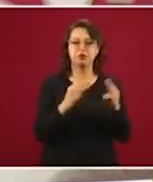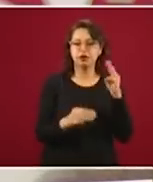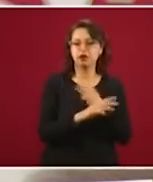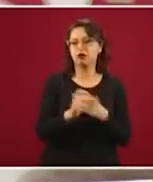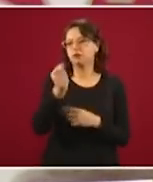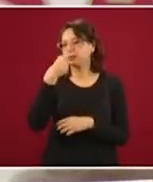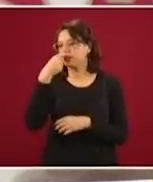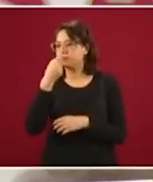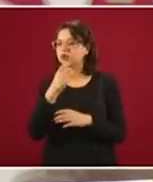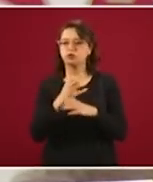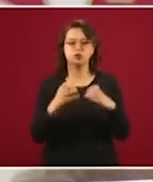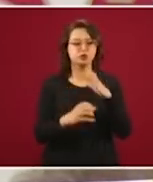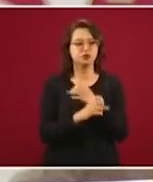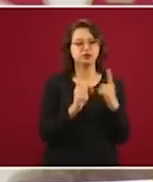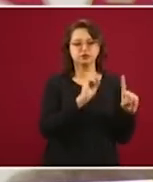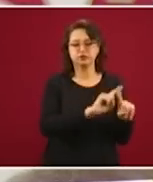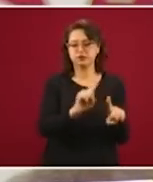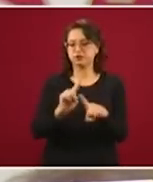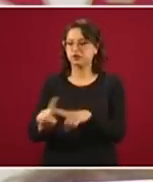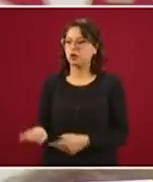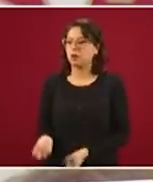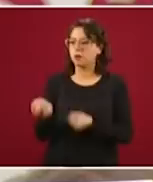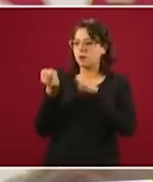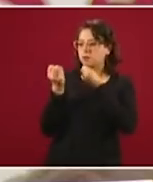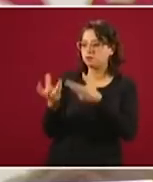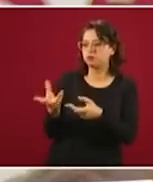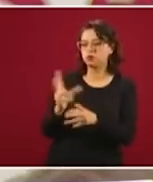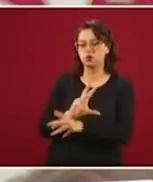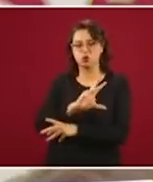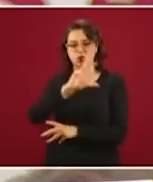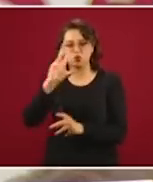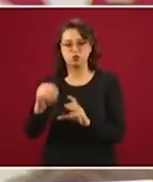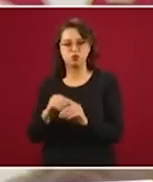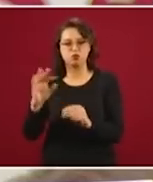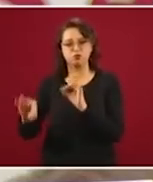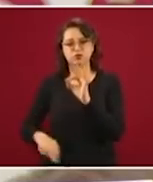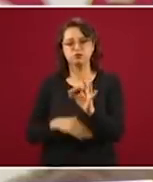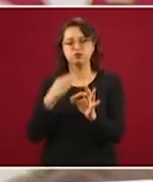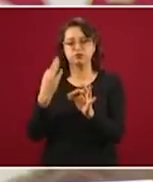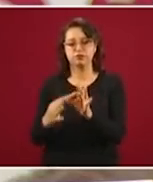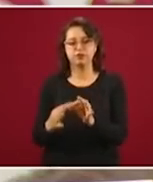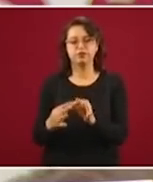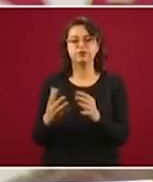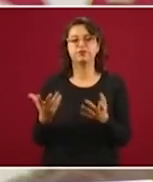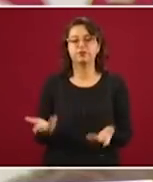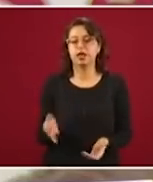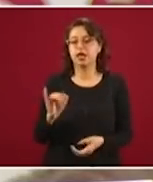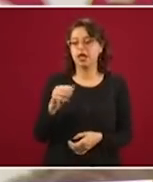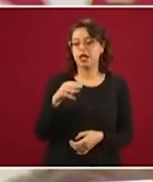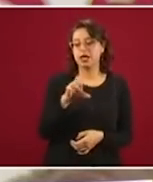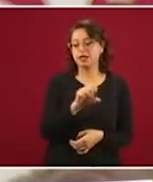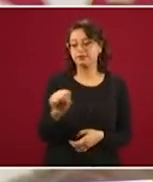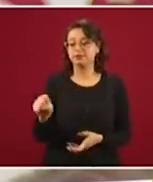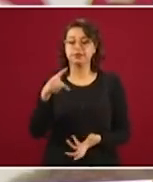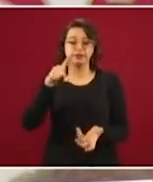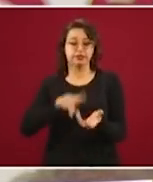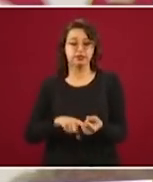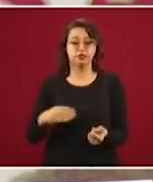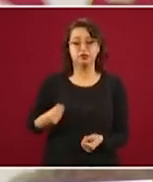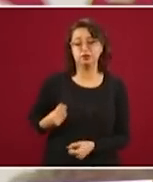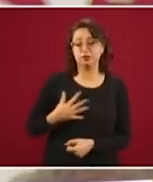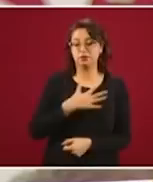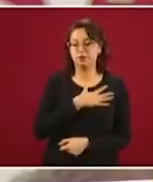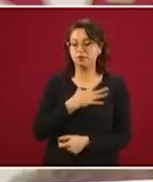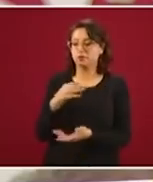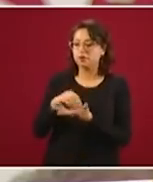tomamos la información que tiene el régimen Bienestar del Instituto Mexicano del Seguro Social, que nos